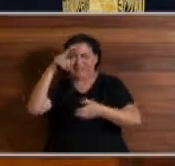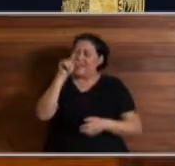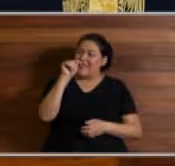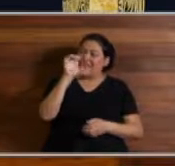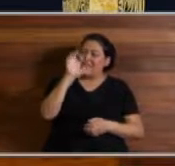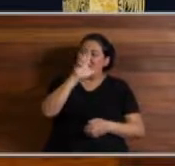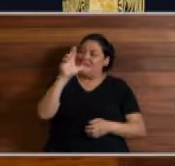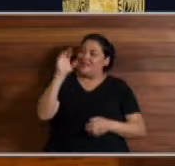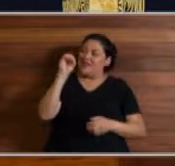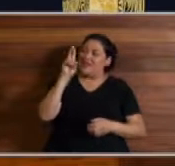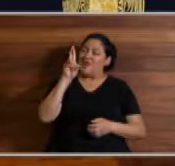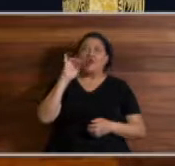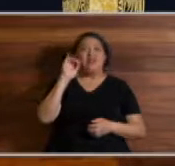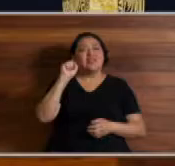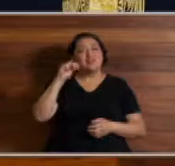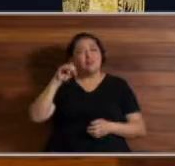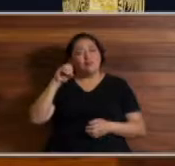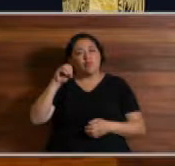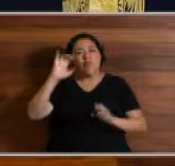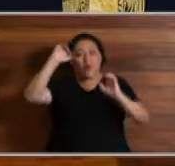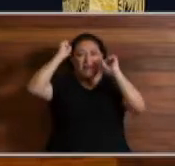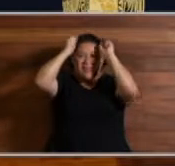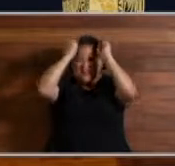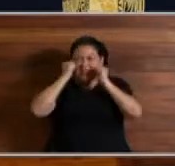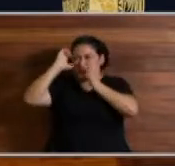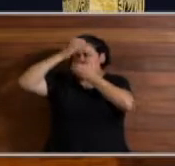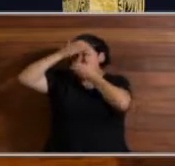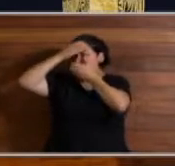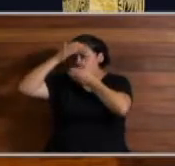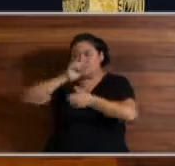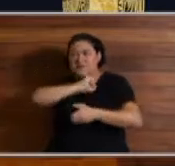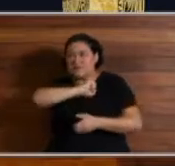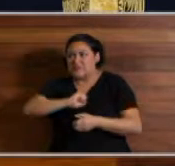En frente del terrorismo, ¿cuál es la